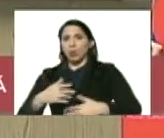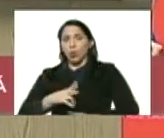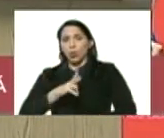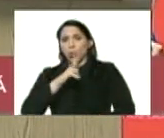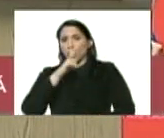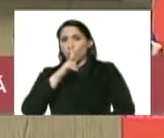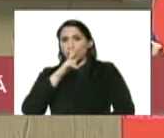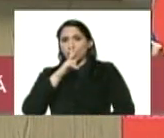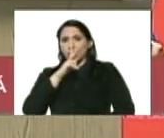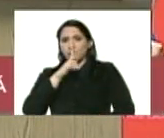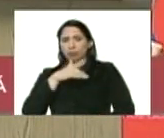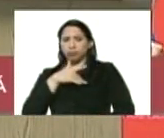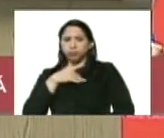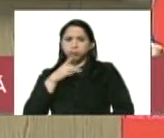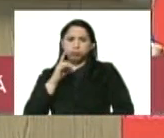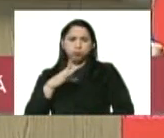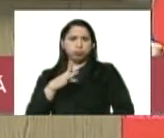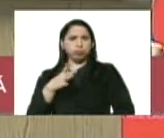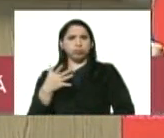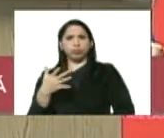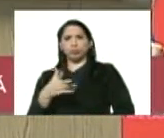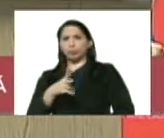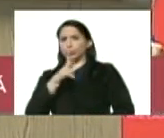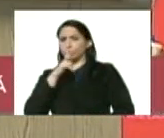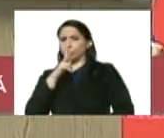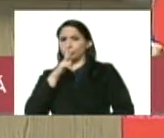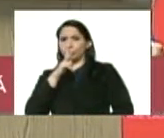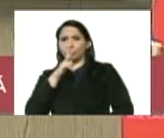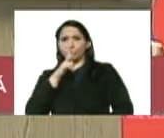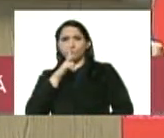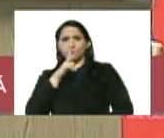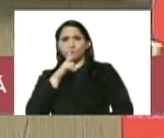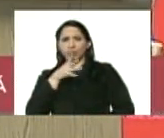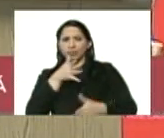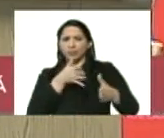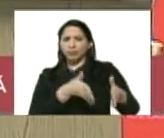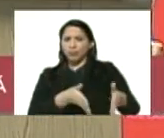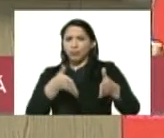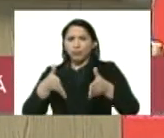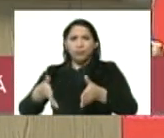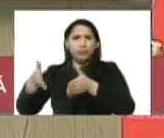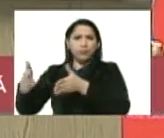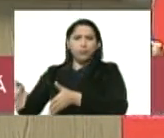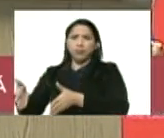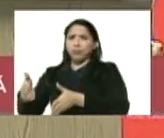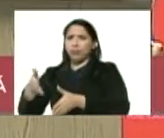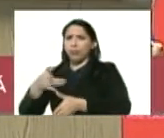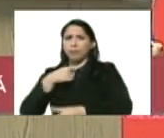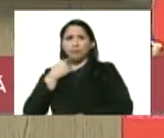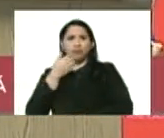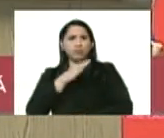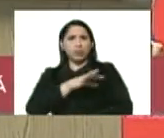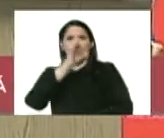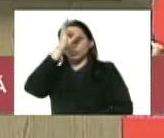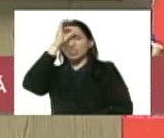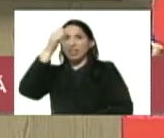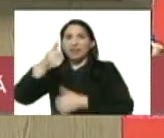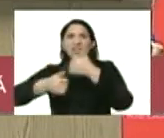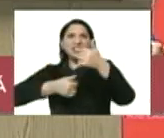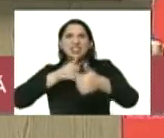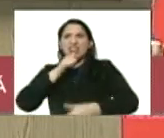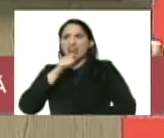espantoso, dolorosamente espantoso. Fosas comunes, los fallecidos no se saben ni siquiera quiénes